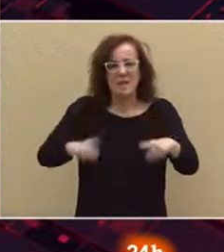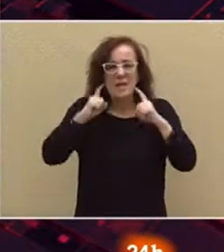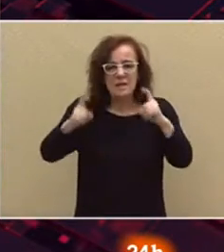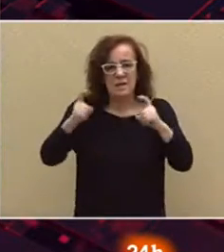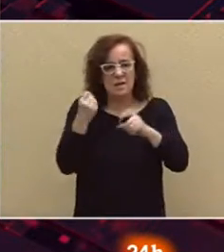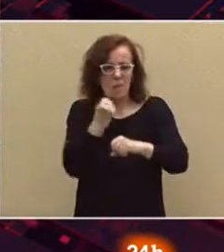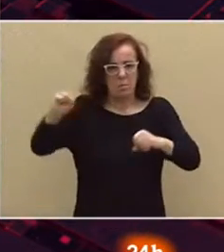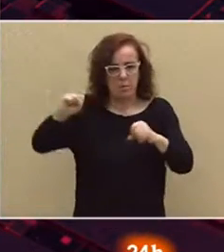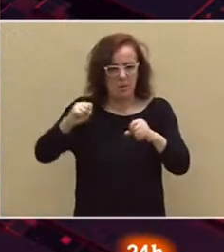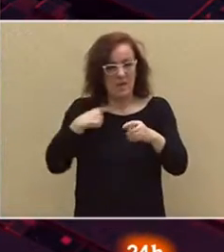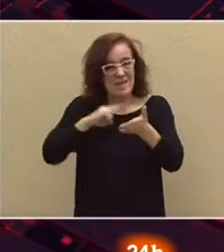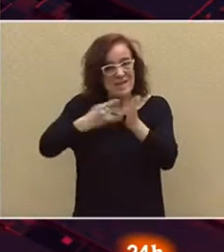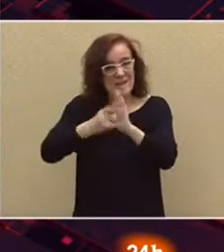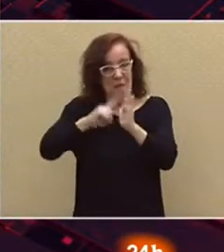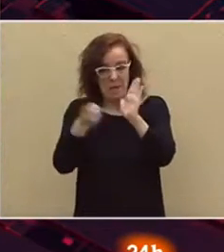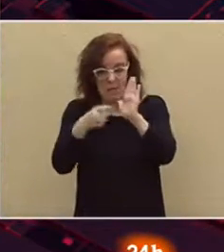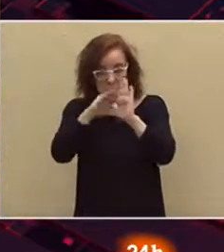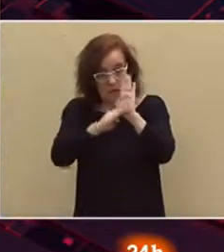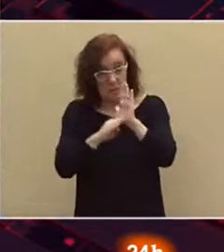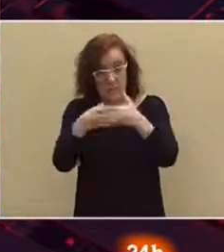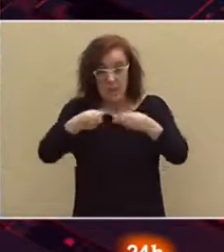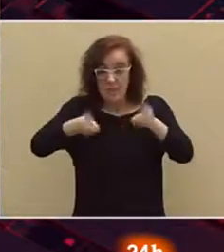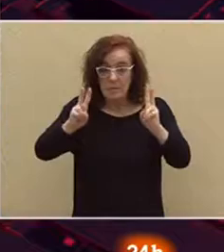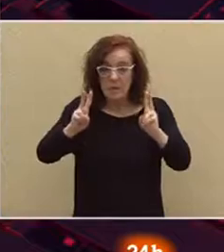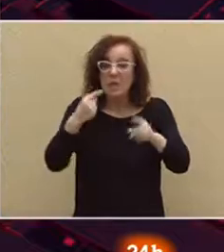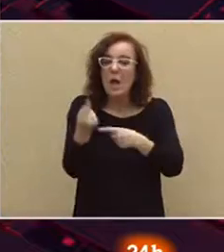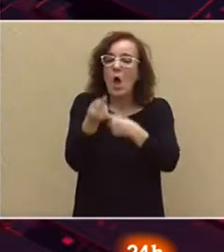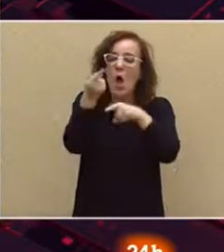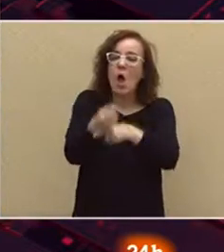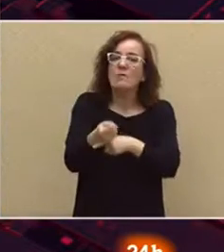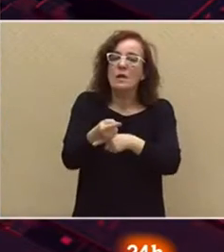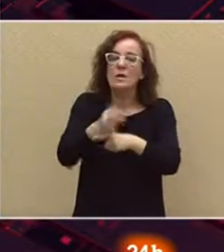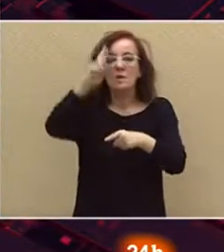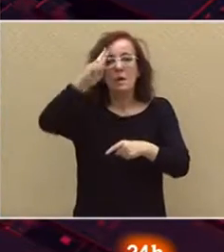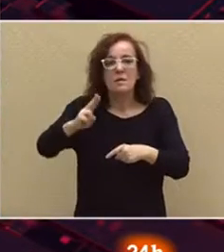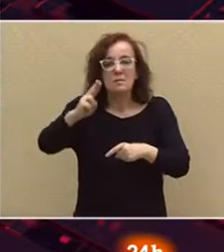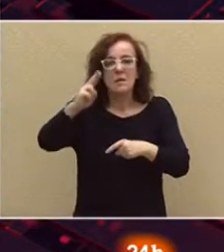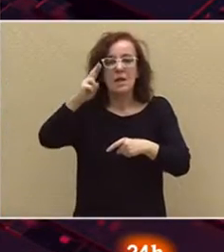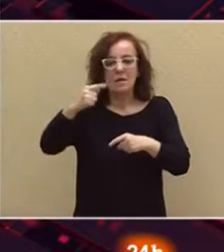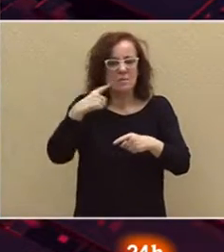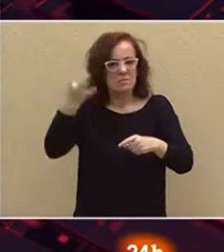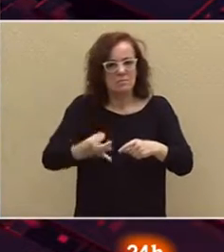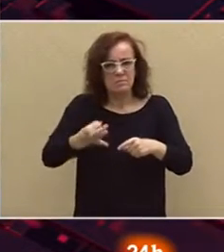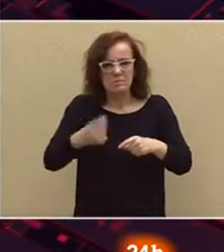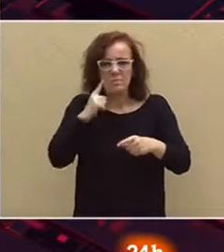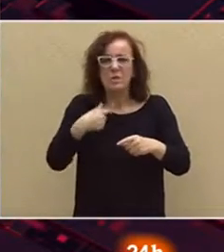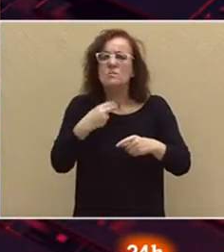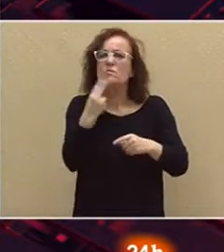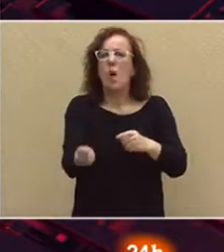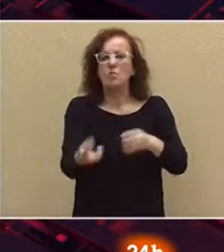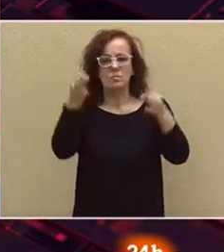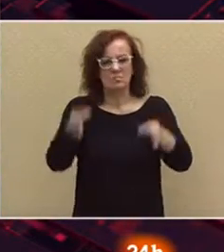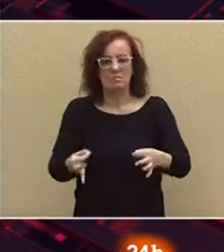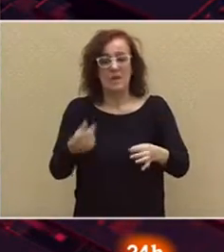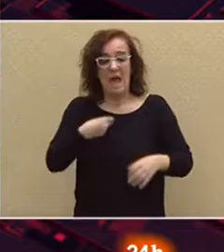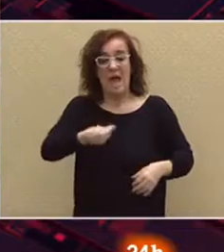legal y democrático, que están obligados a respetar, tenemos que afirmar con rotundidad y en voz muy alta que España